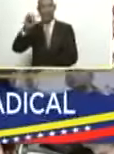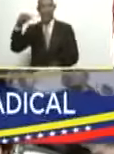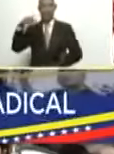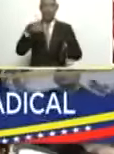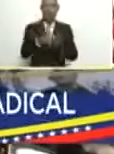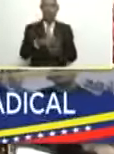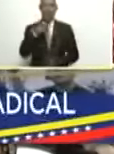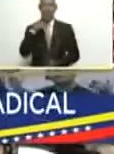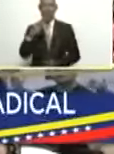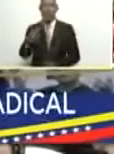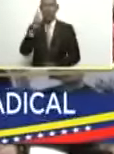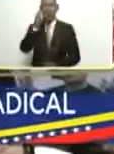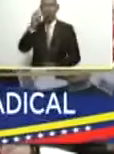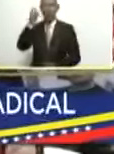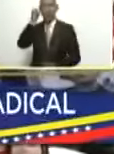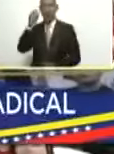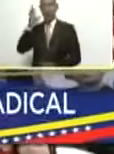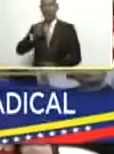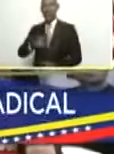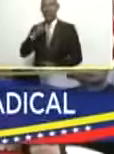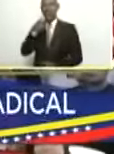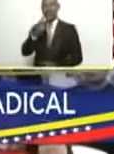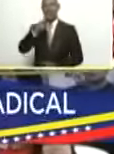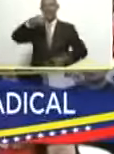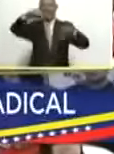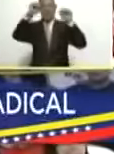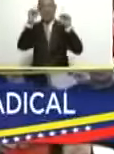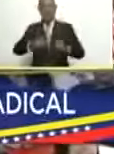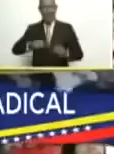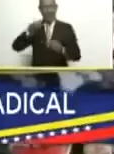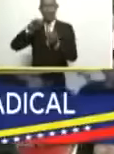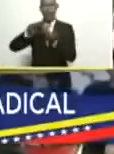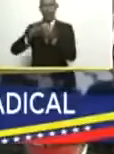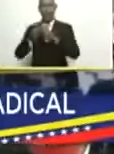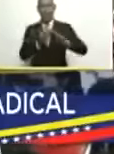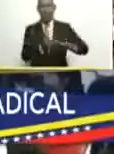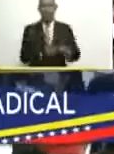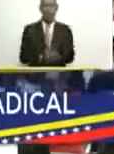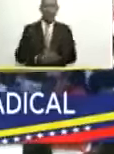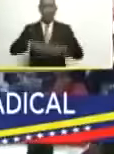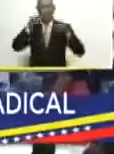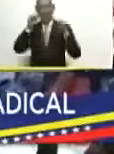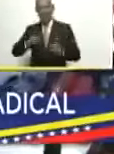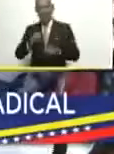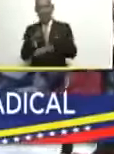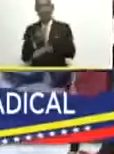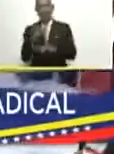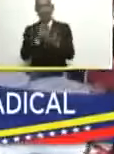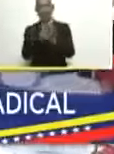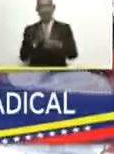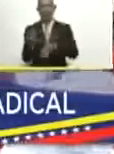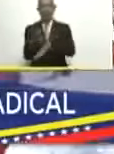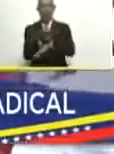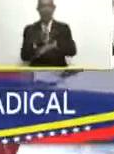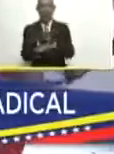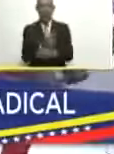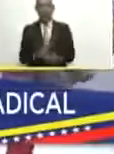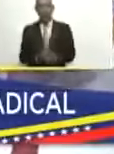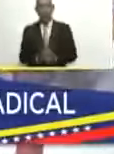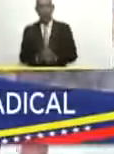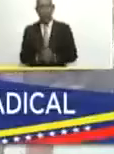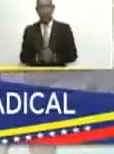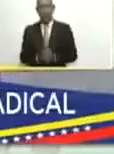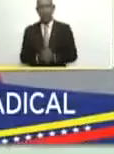voceros. Estamos diciéndole que sí a la comuna y a una forma de gobernar. Ahora no, fíjate,